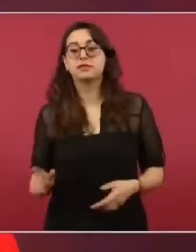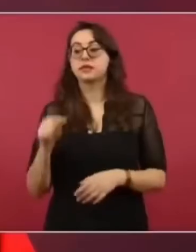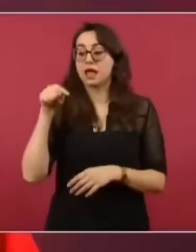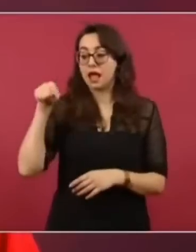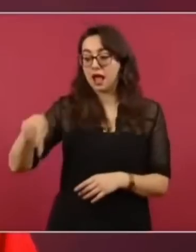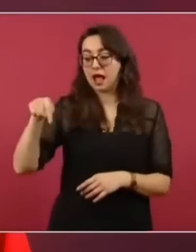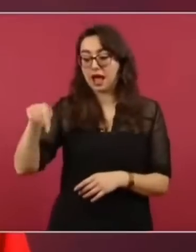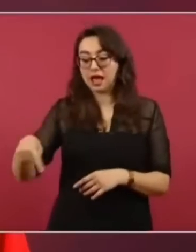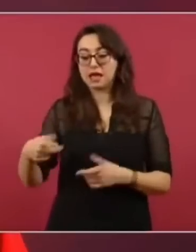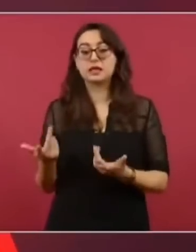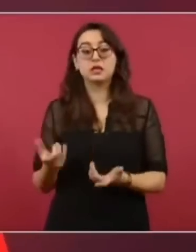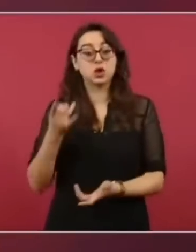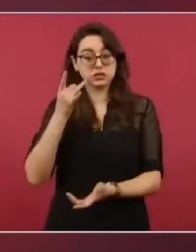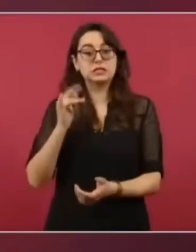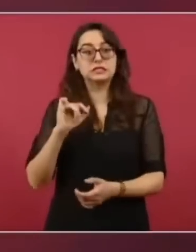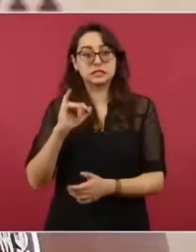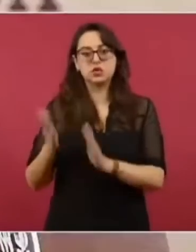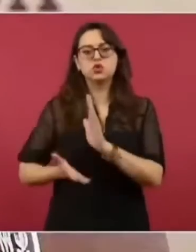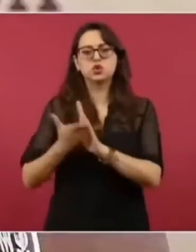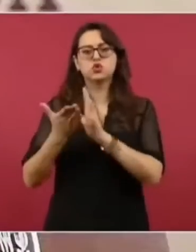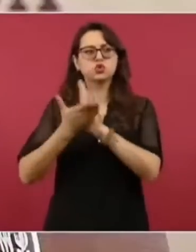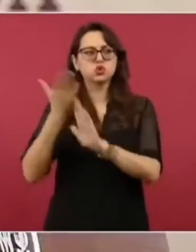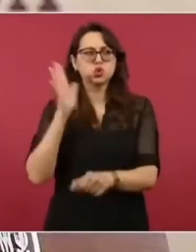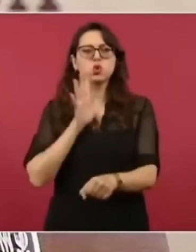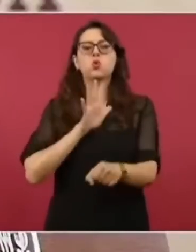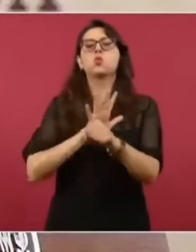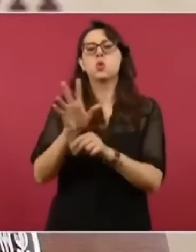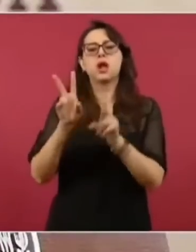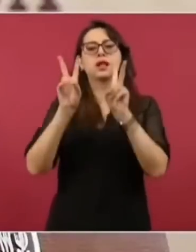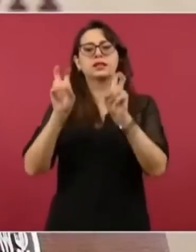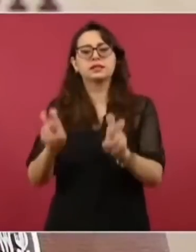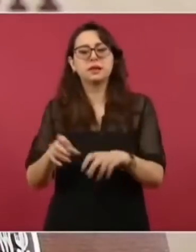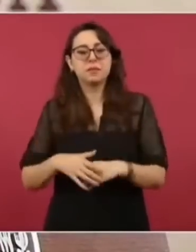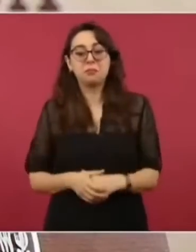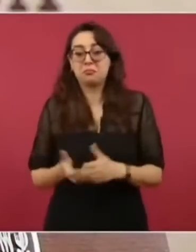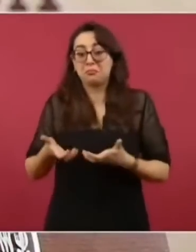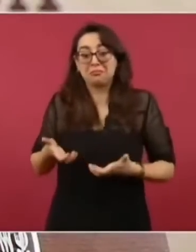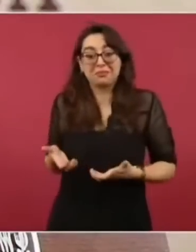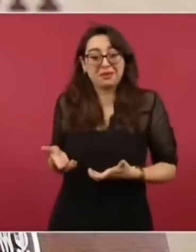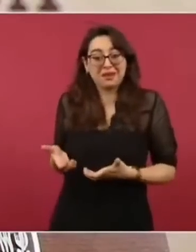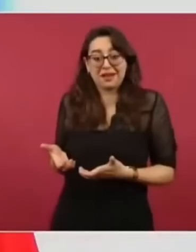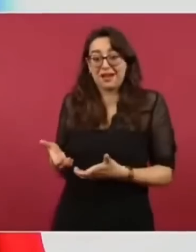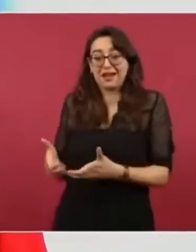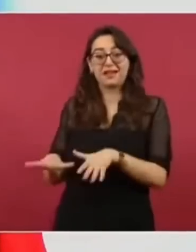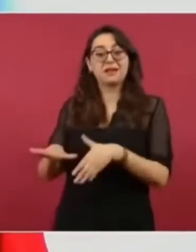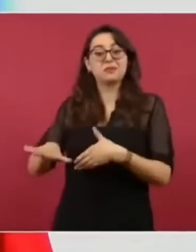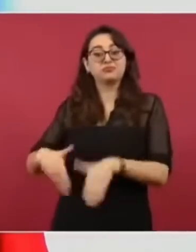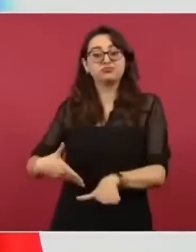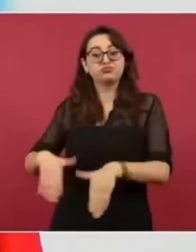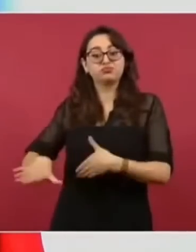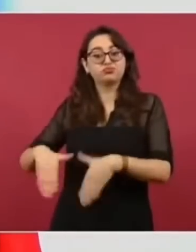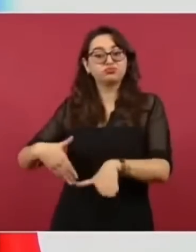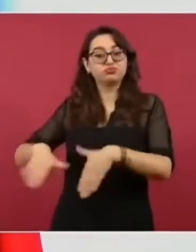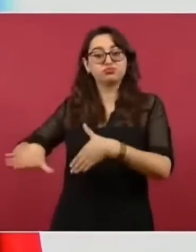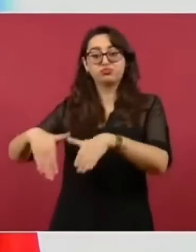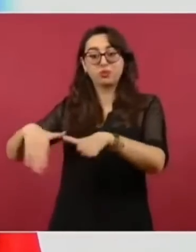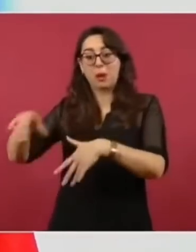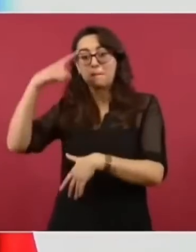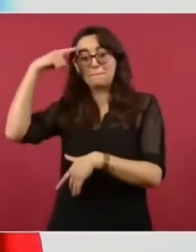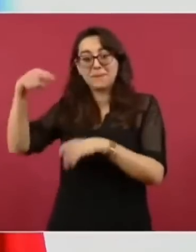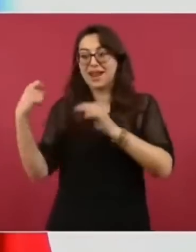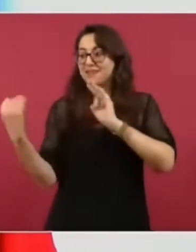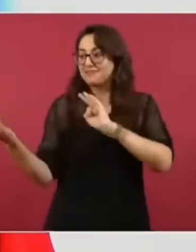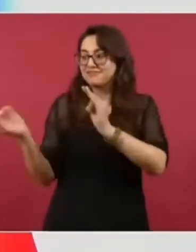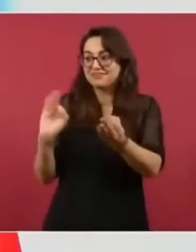ecológico y turístico alrededor de Palmul 2, que incluye también la Cueva de las Manitas, la